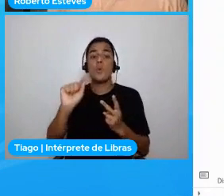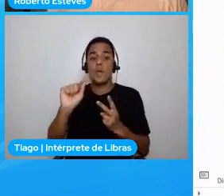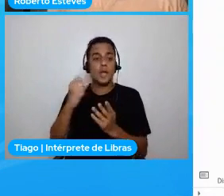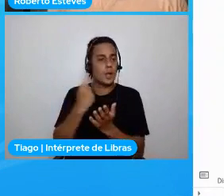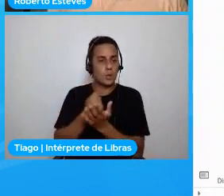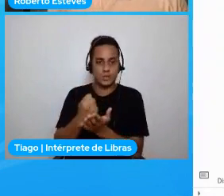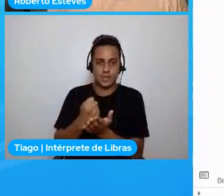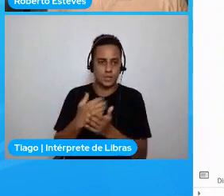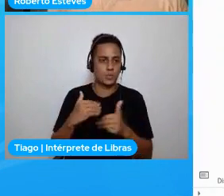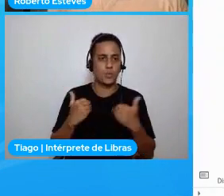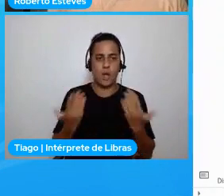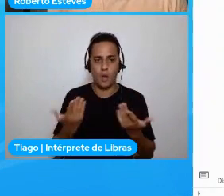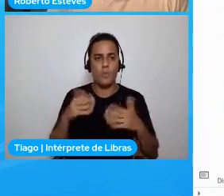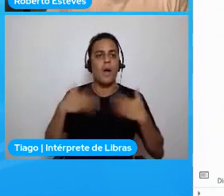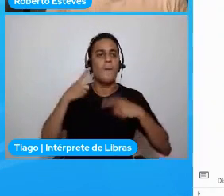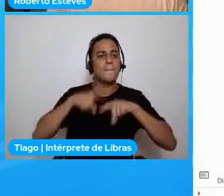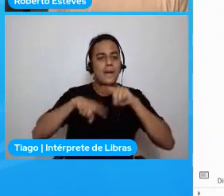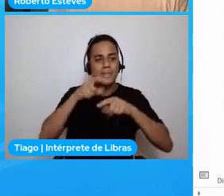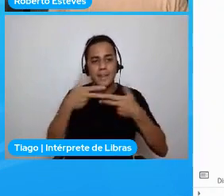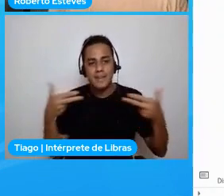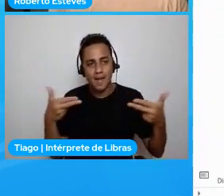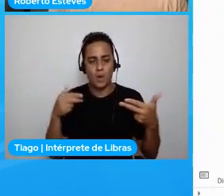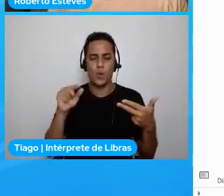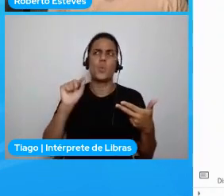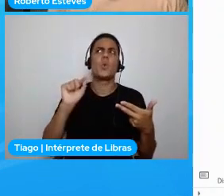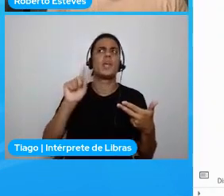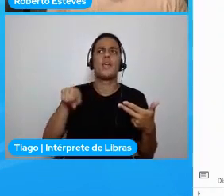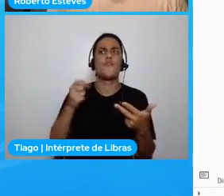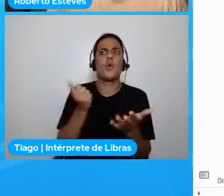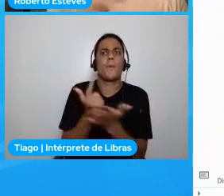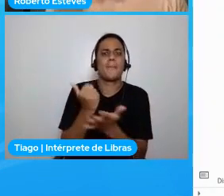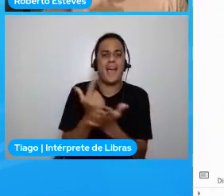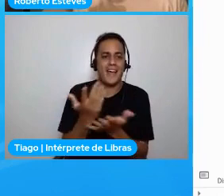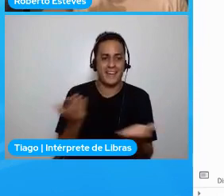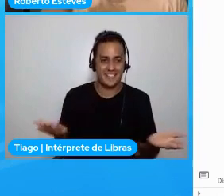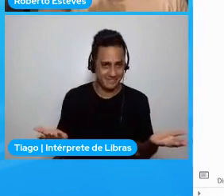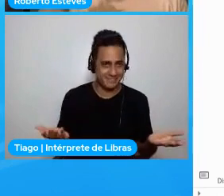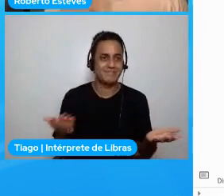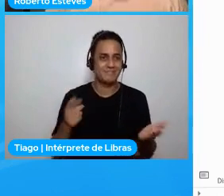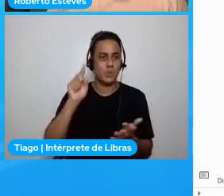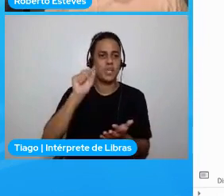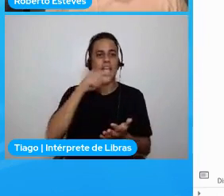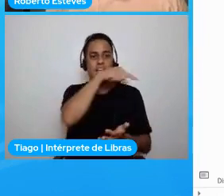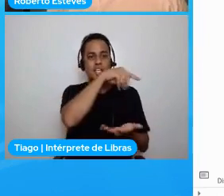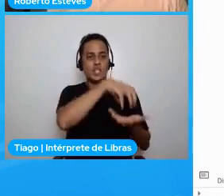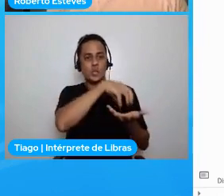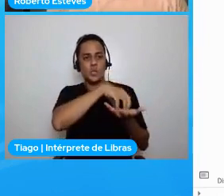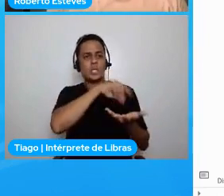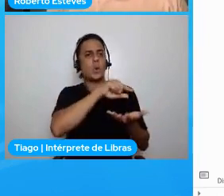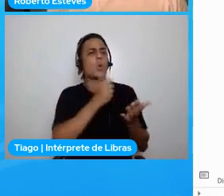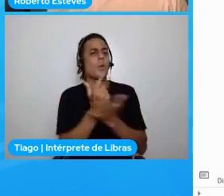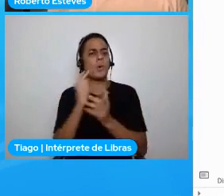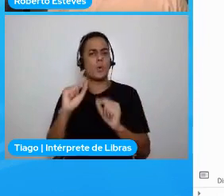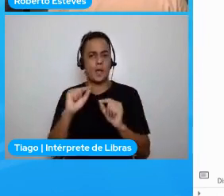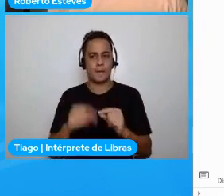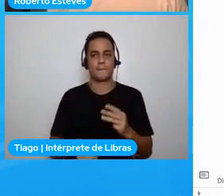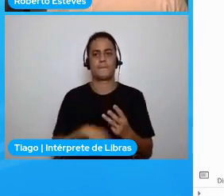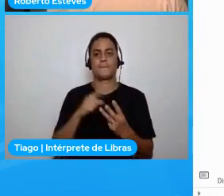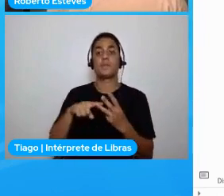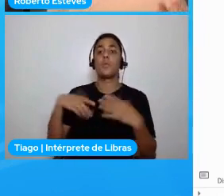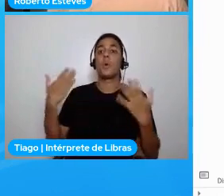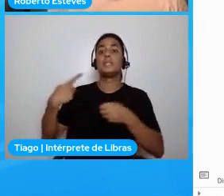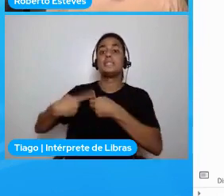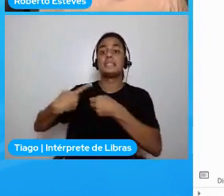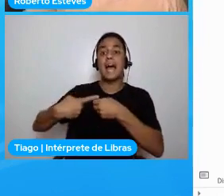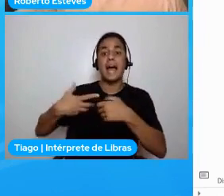el qué estoy comprando, qué está comprando esa institución, el monto, el proveedor, la provincia y el cantón.